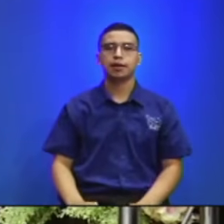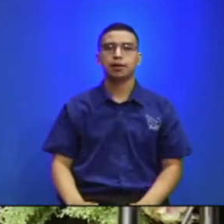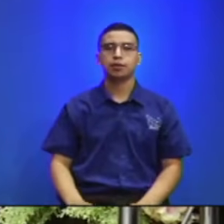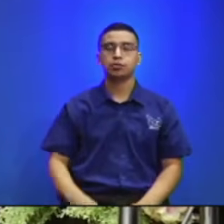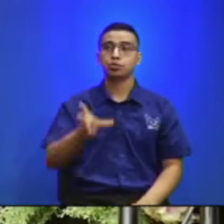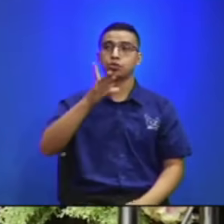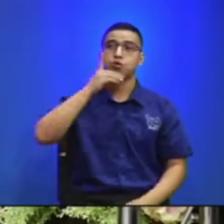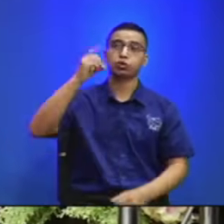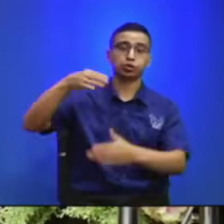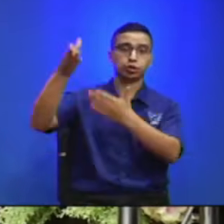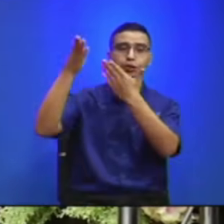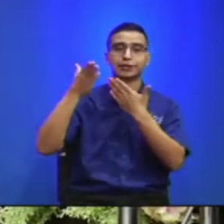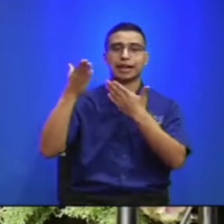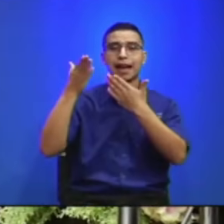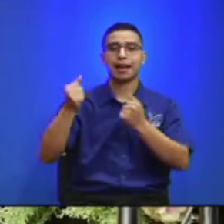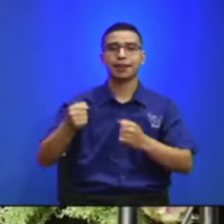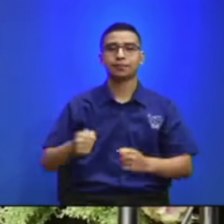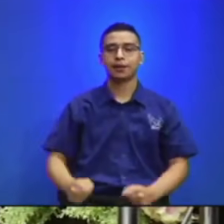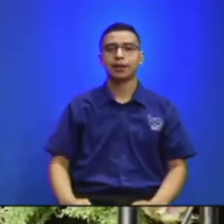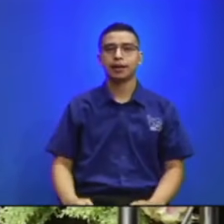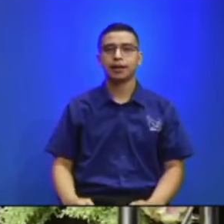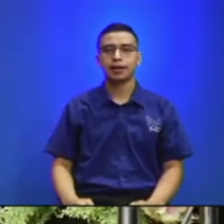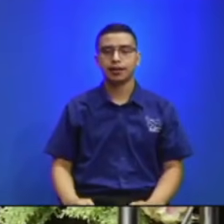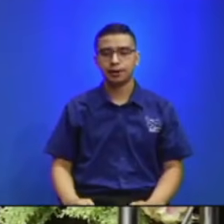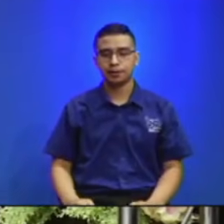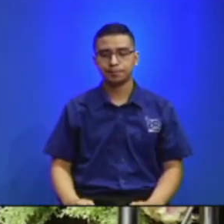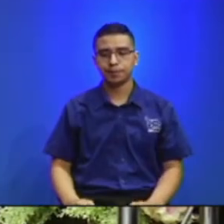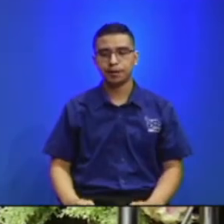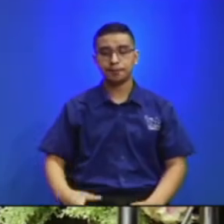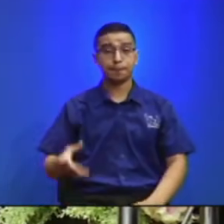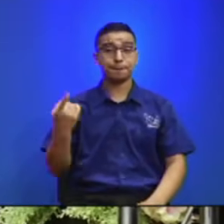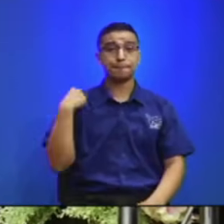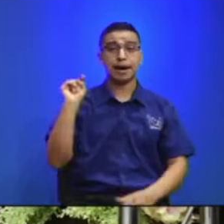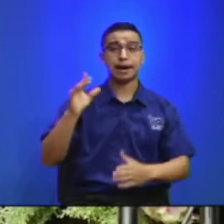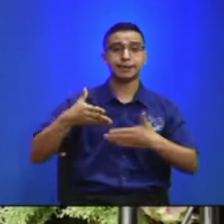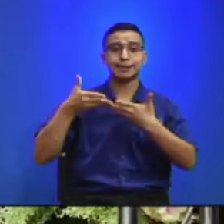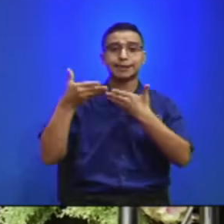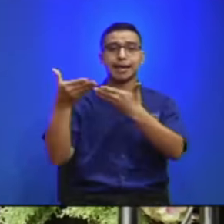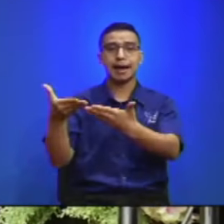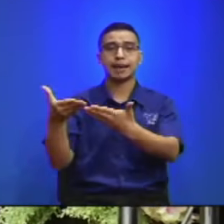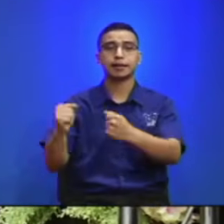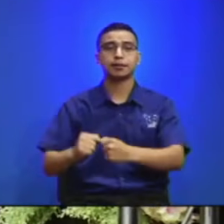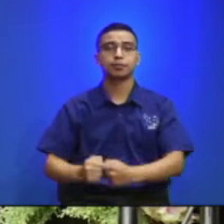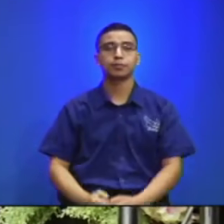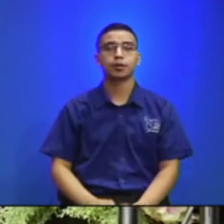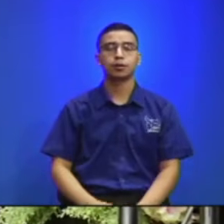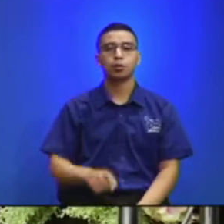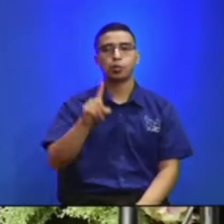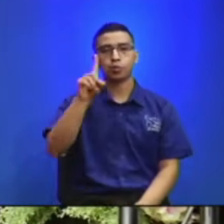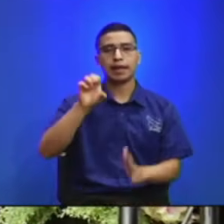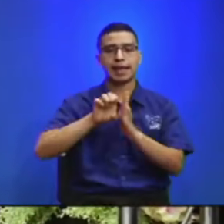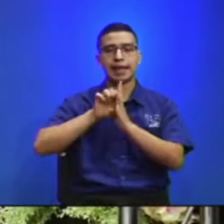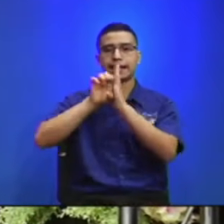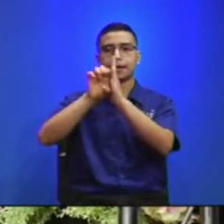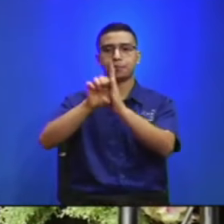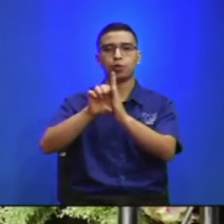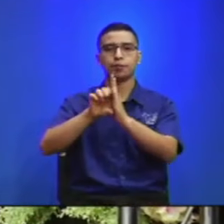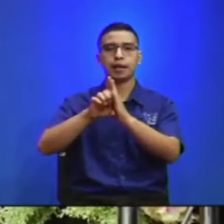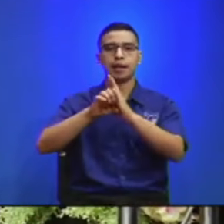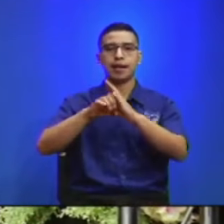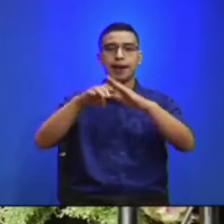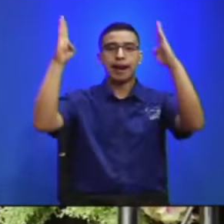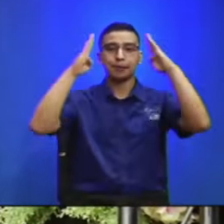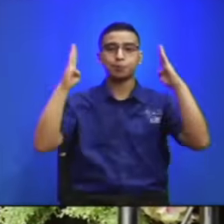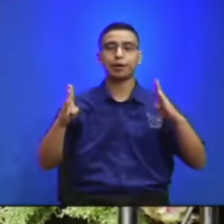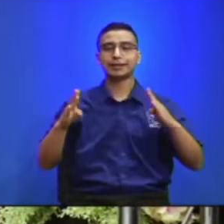concesiones y dentro de esas concesiones nos concede por ejemplo las bodas del cordero han